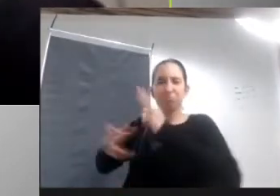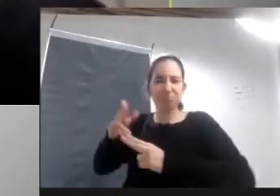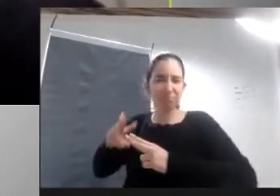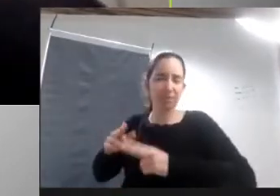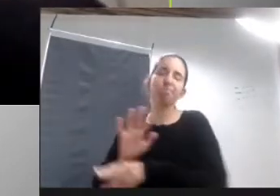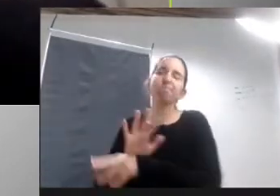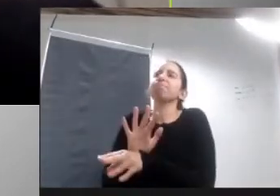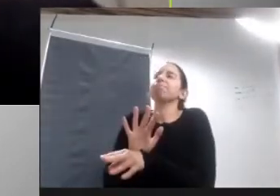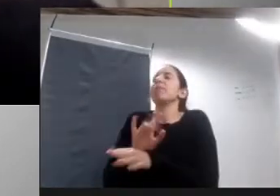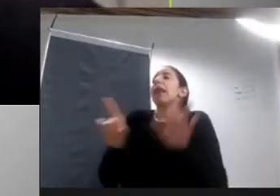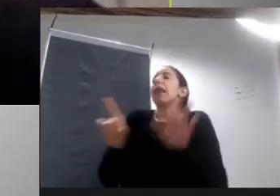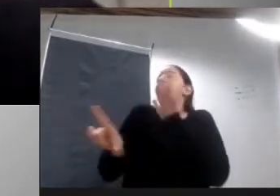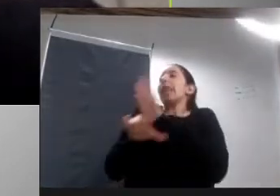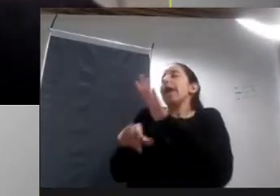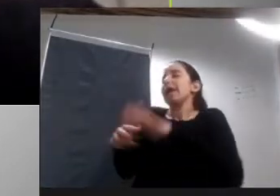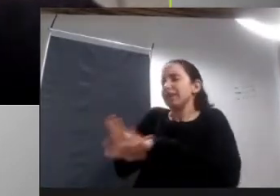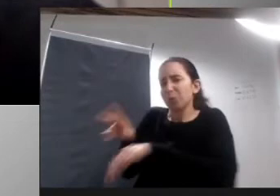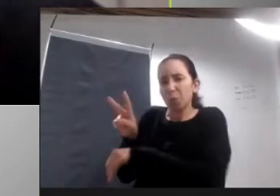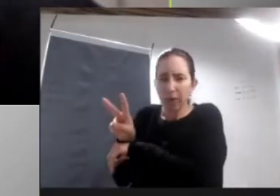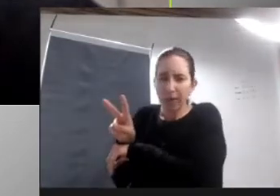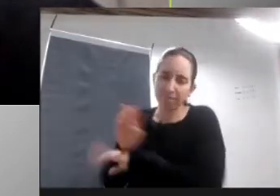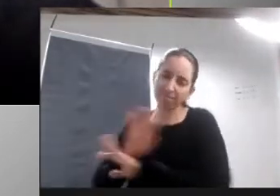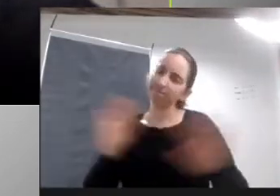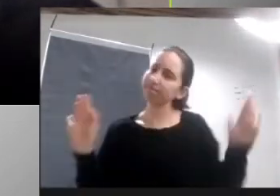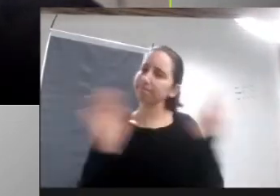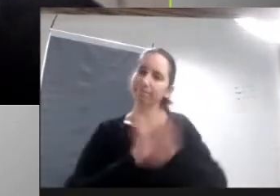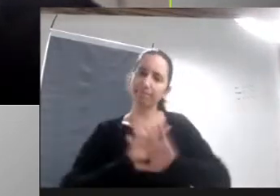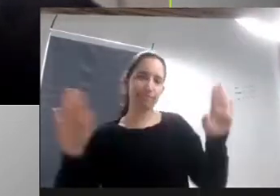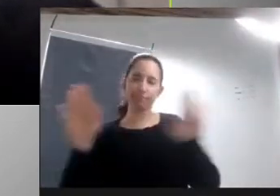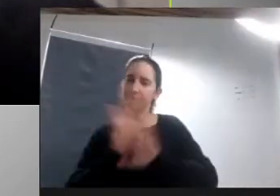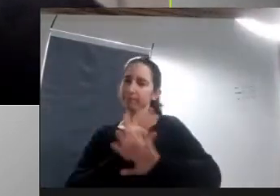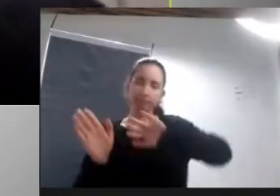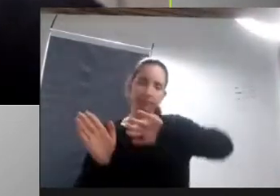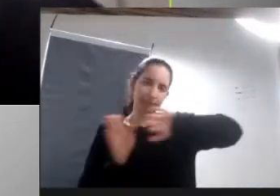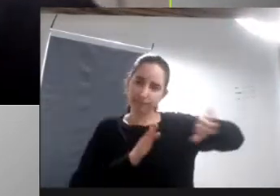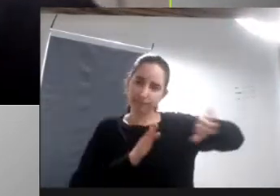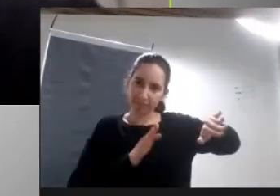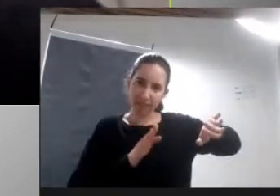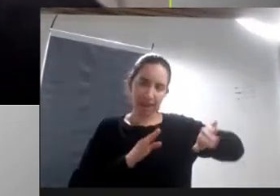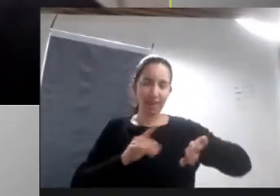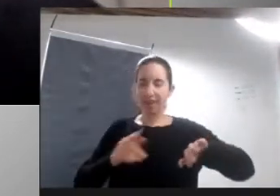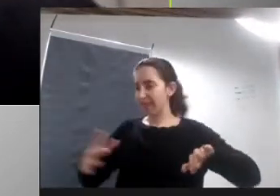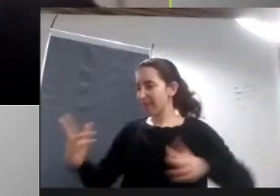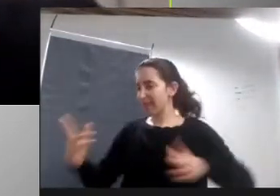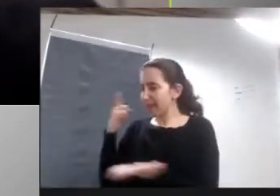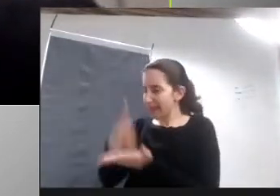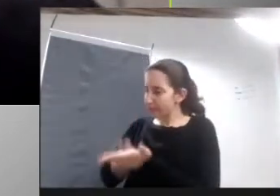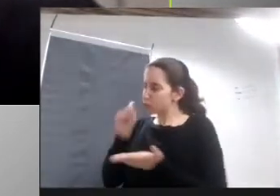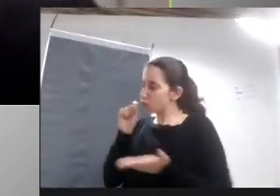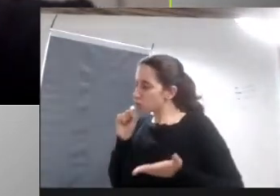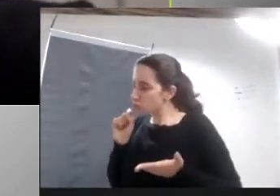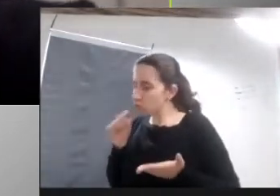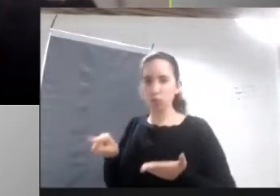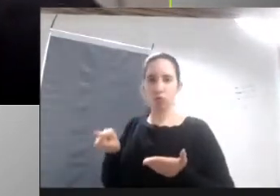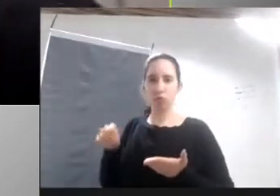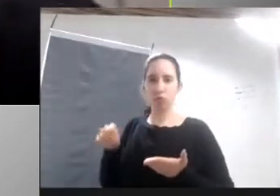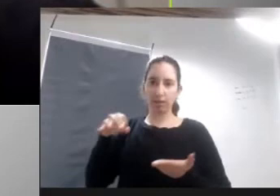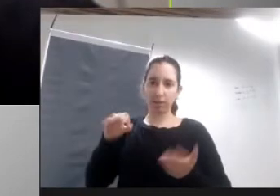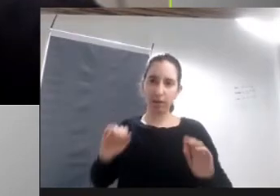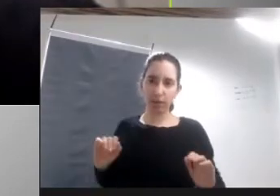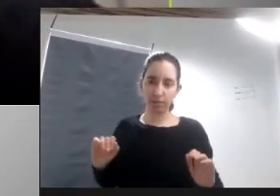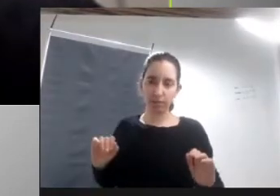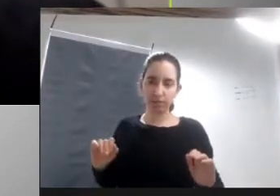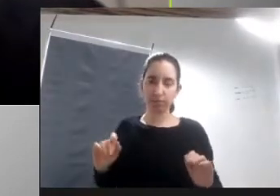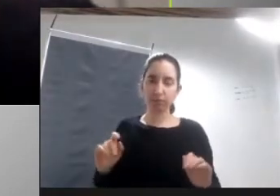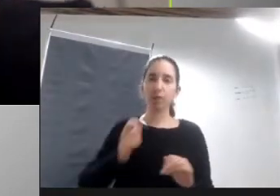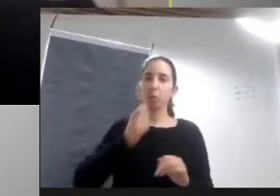intenciones que valgan a la hora de tomar una decisión por otra persona que modifique, por ejemplo, la